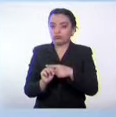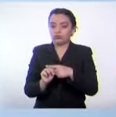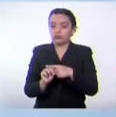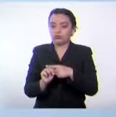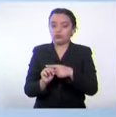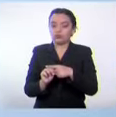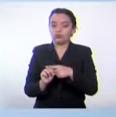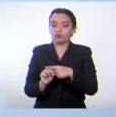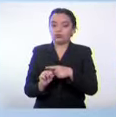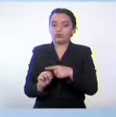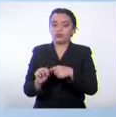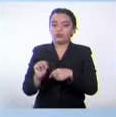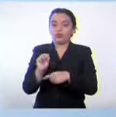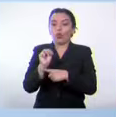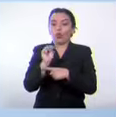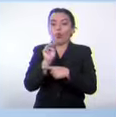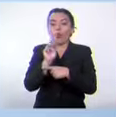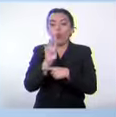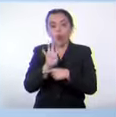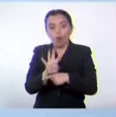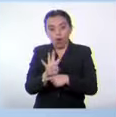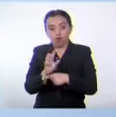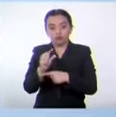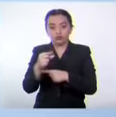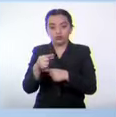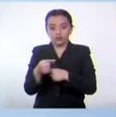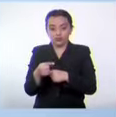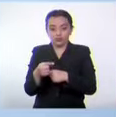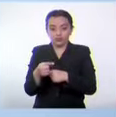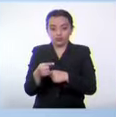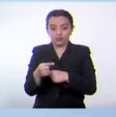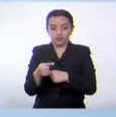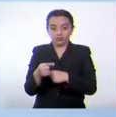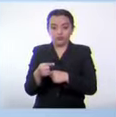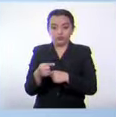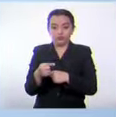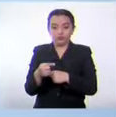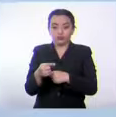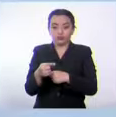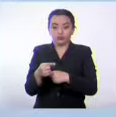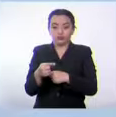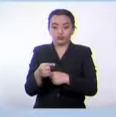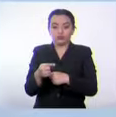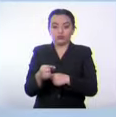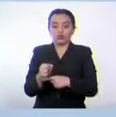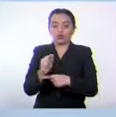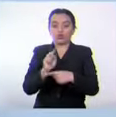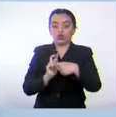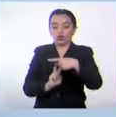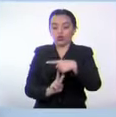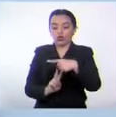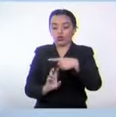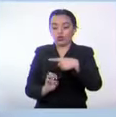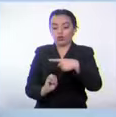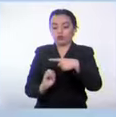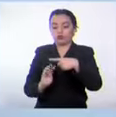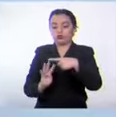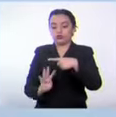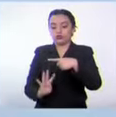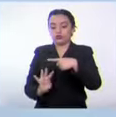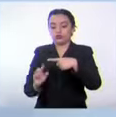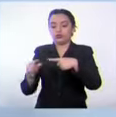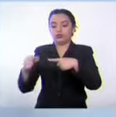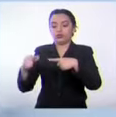4 gramos de soluto entre los 204